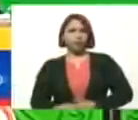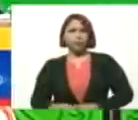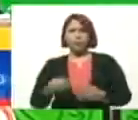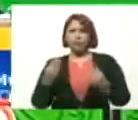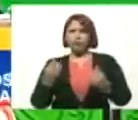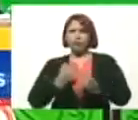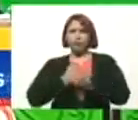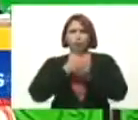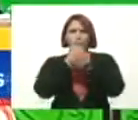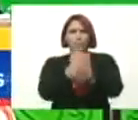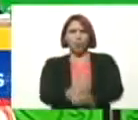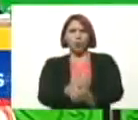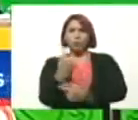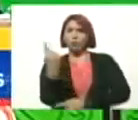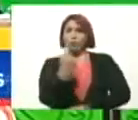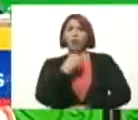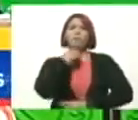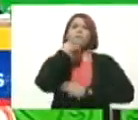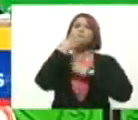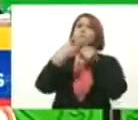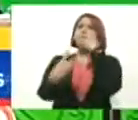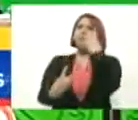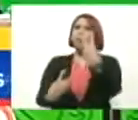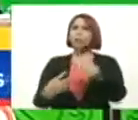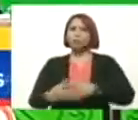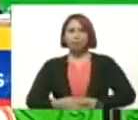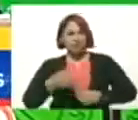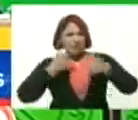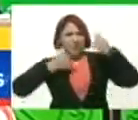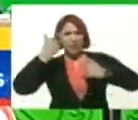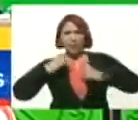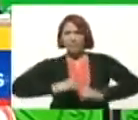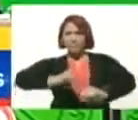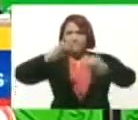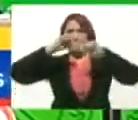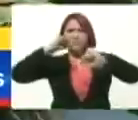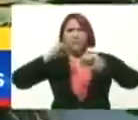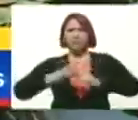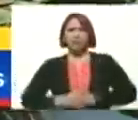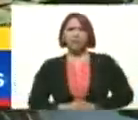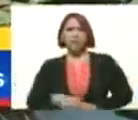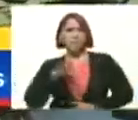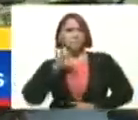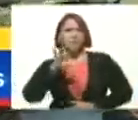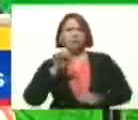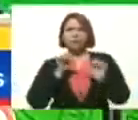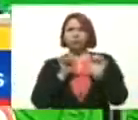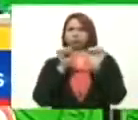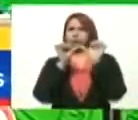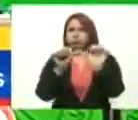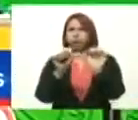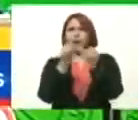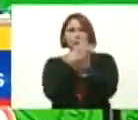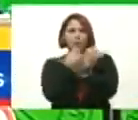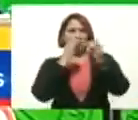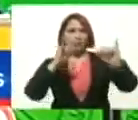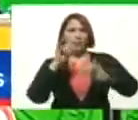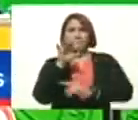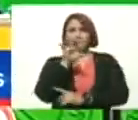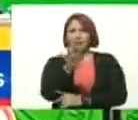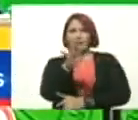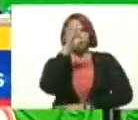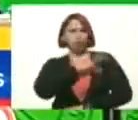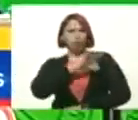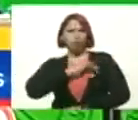amor, en una sola voz, ¡Chávez vive! ¡La patria sigue! Independencia y